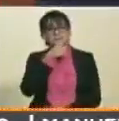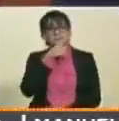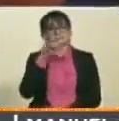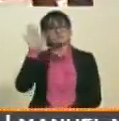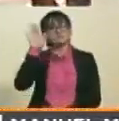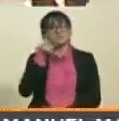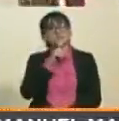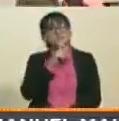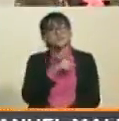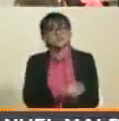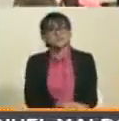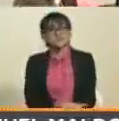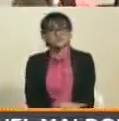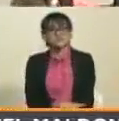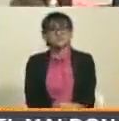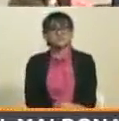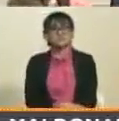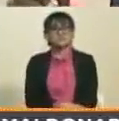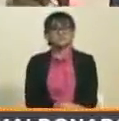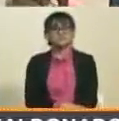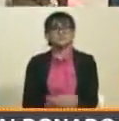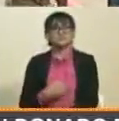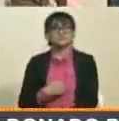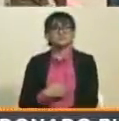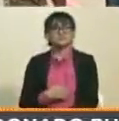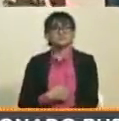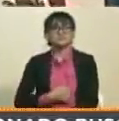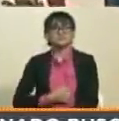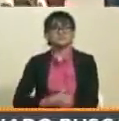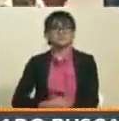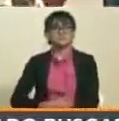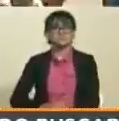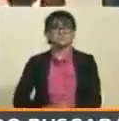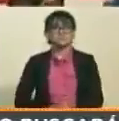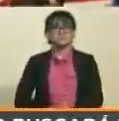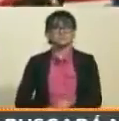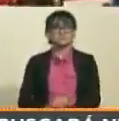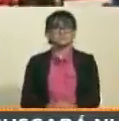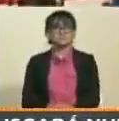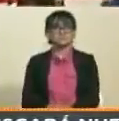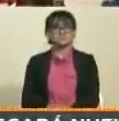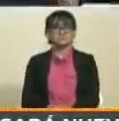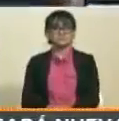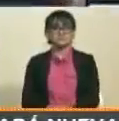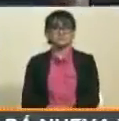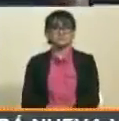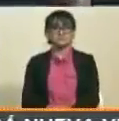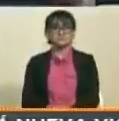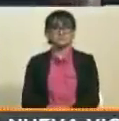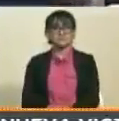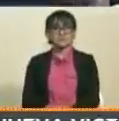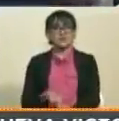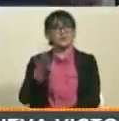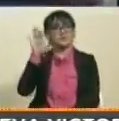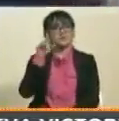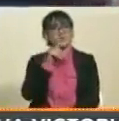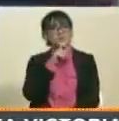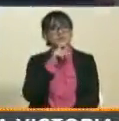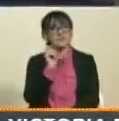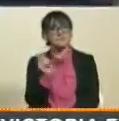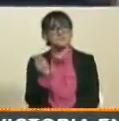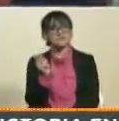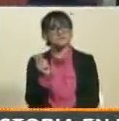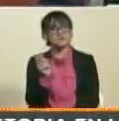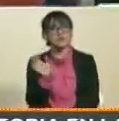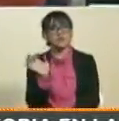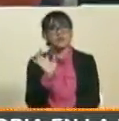tú eres muy joven. Los pensionados y pensionadas. Levanten la mano los pensionados que no le ha